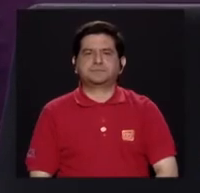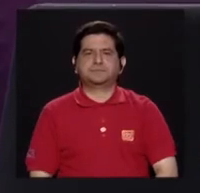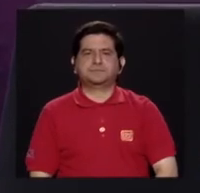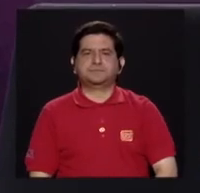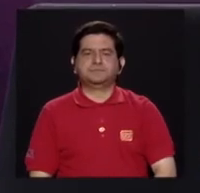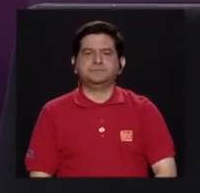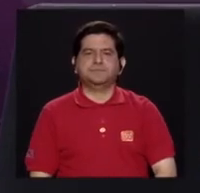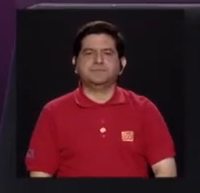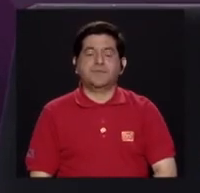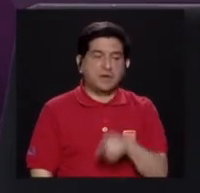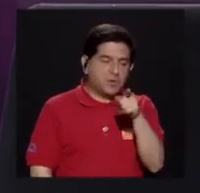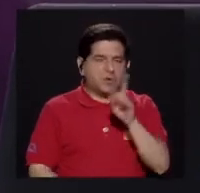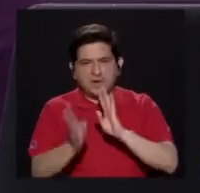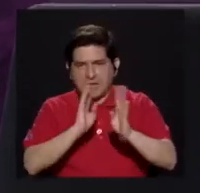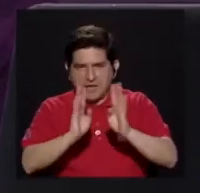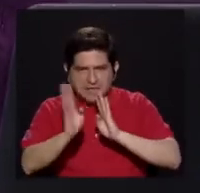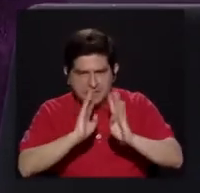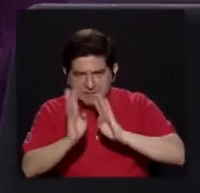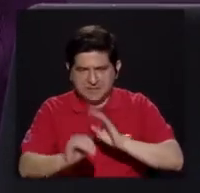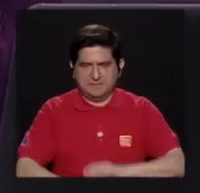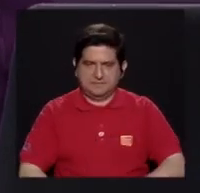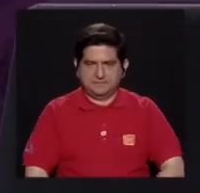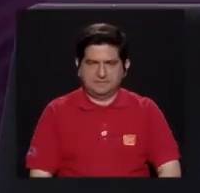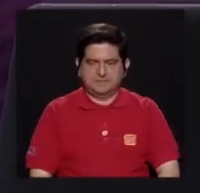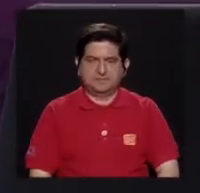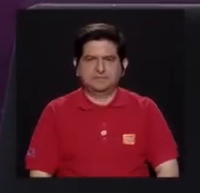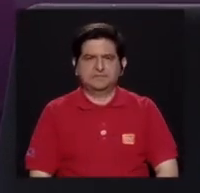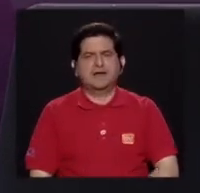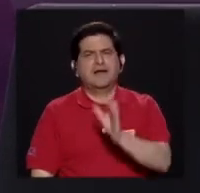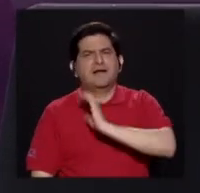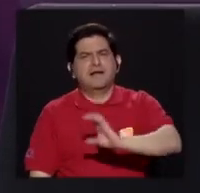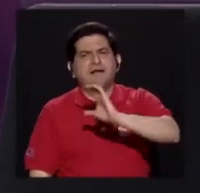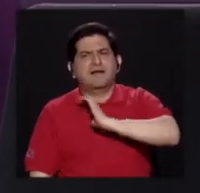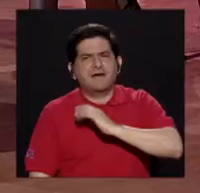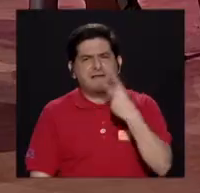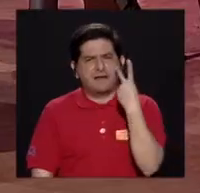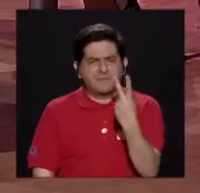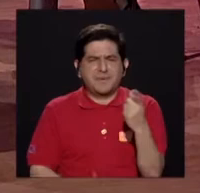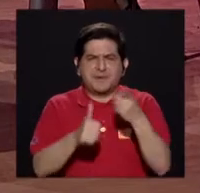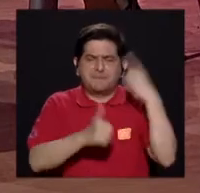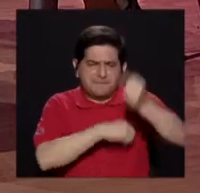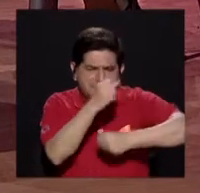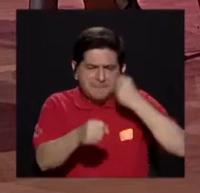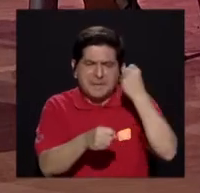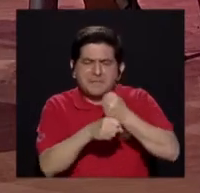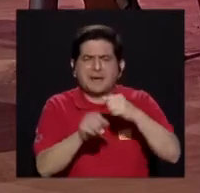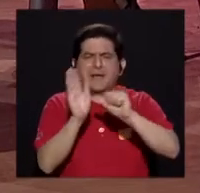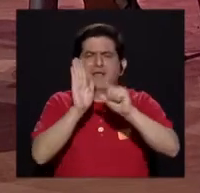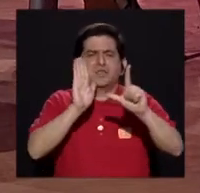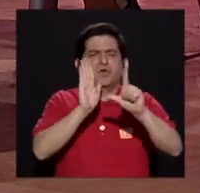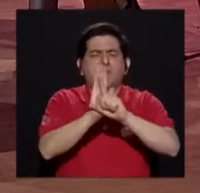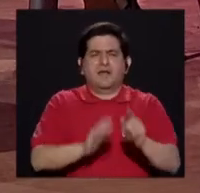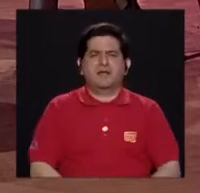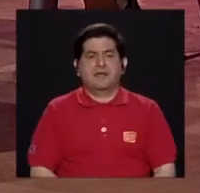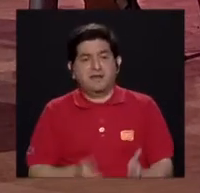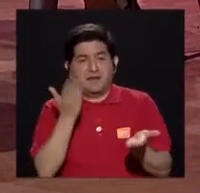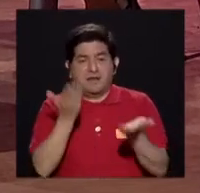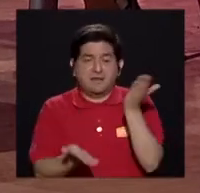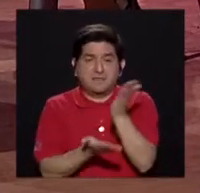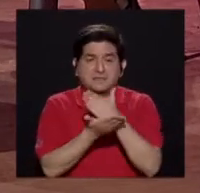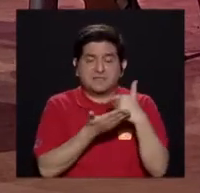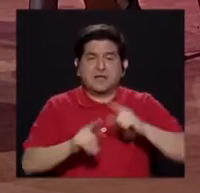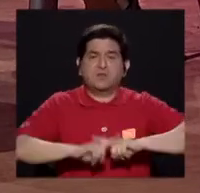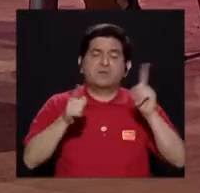Entonces vamos a conversar un poco, Montserrat, ¿qué características vimos en este primer año legislativo? A lo mejor algo diferente de